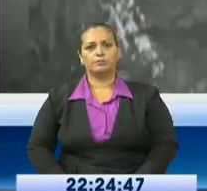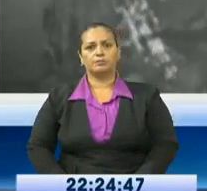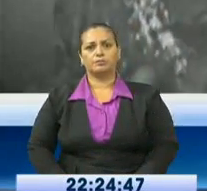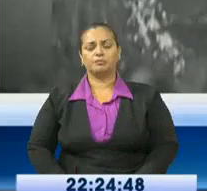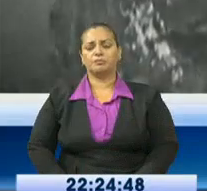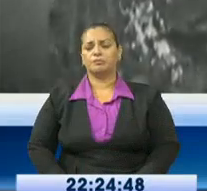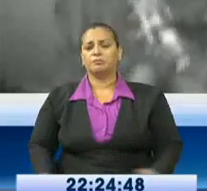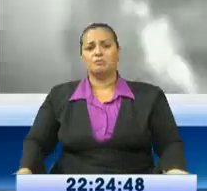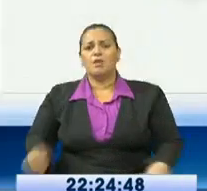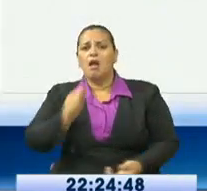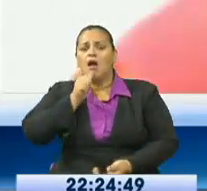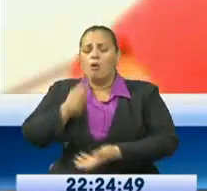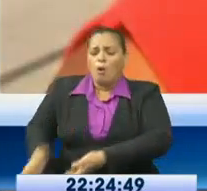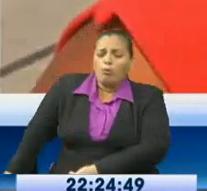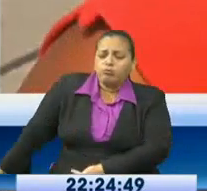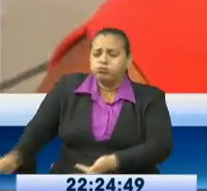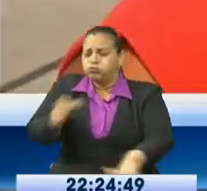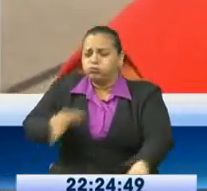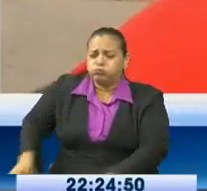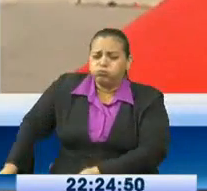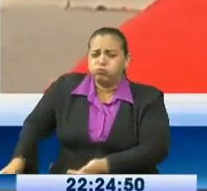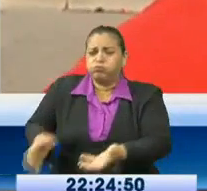tirar agua